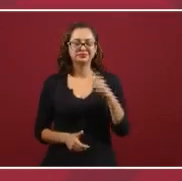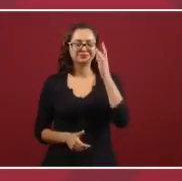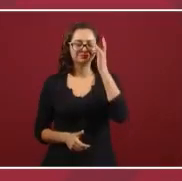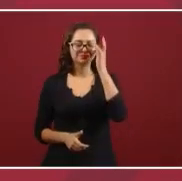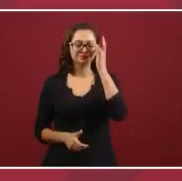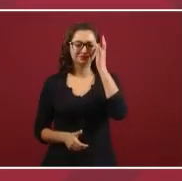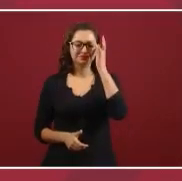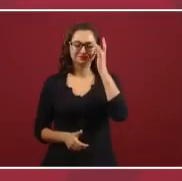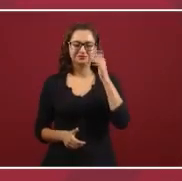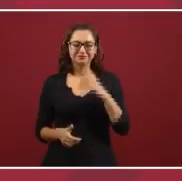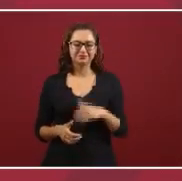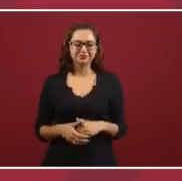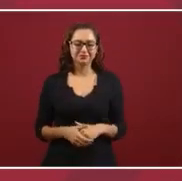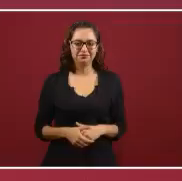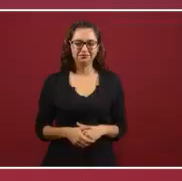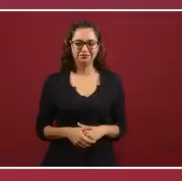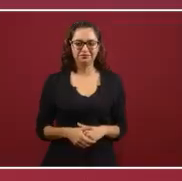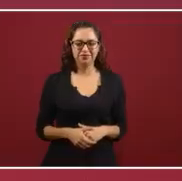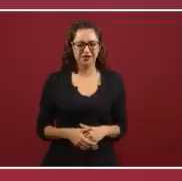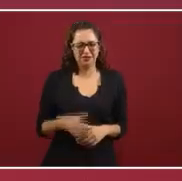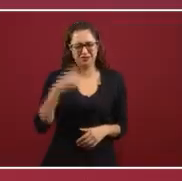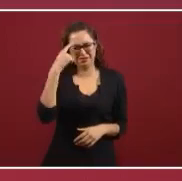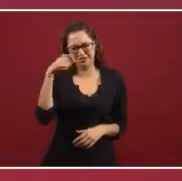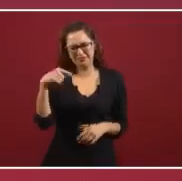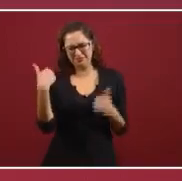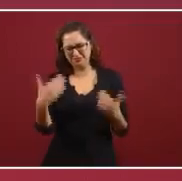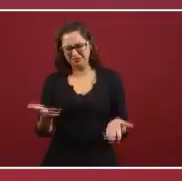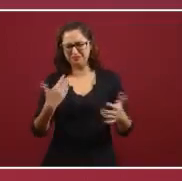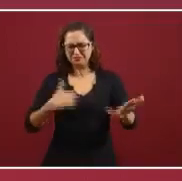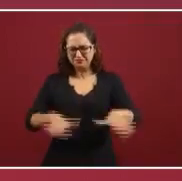resolver. ¿Para qué caminar tanto?